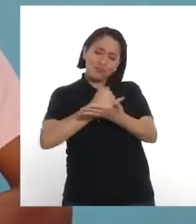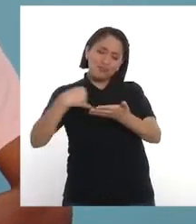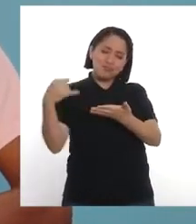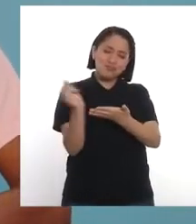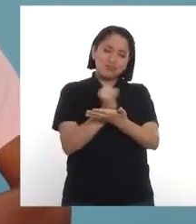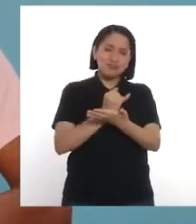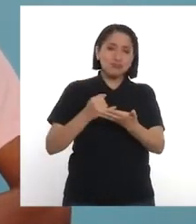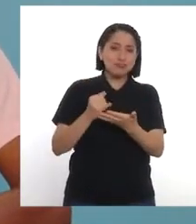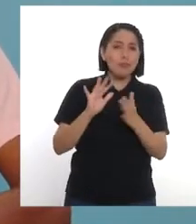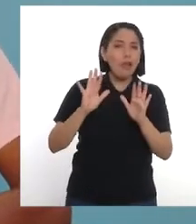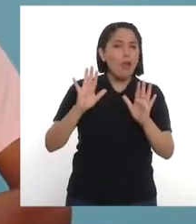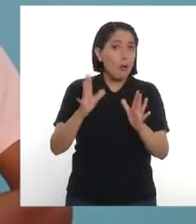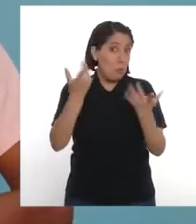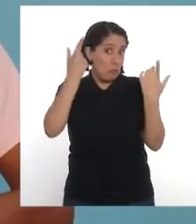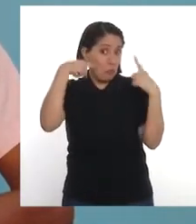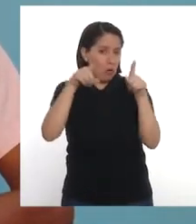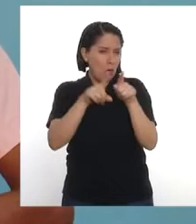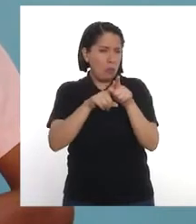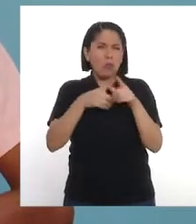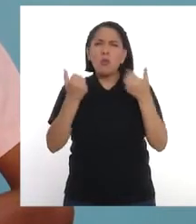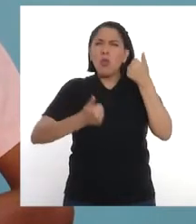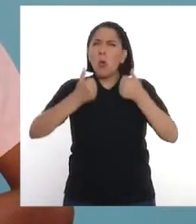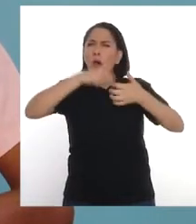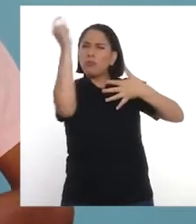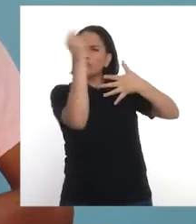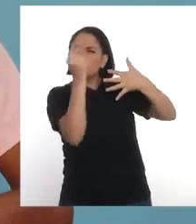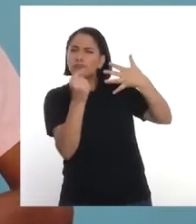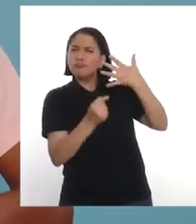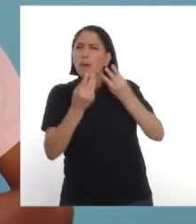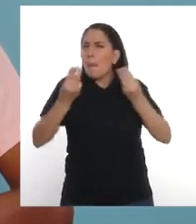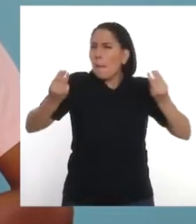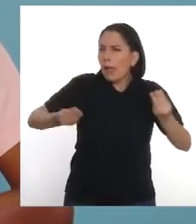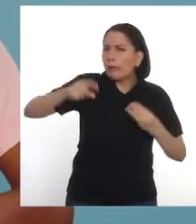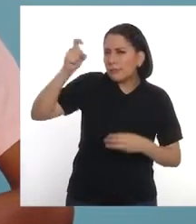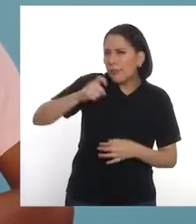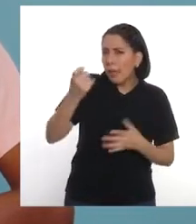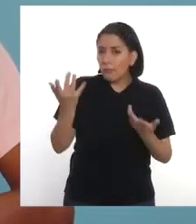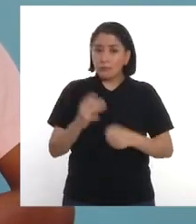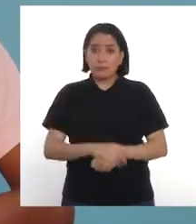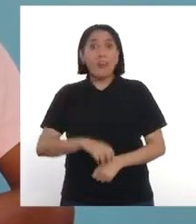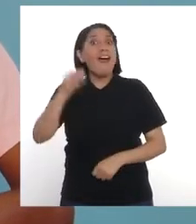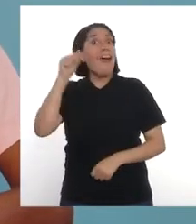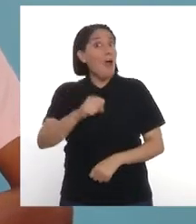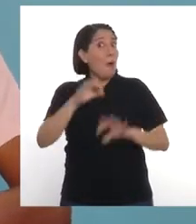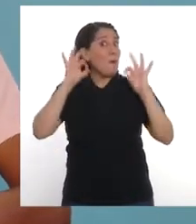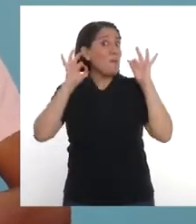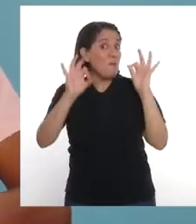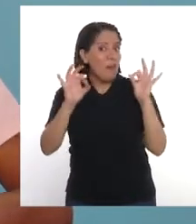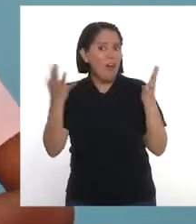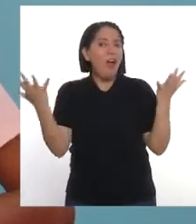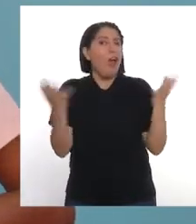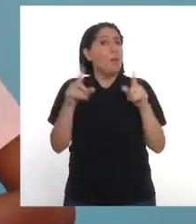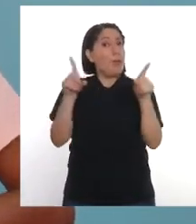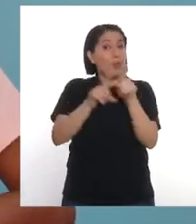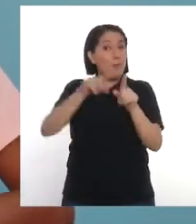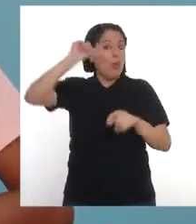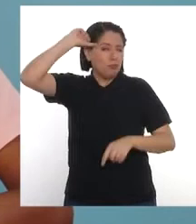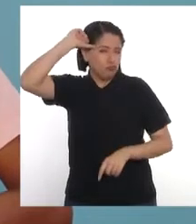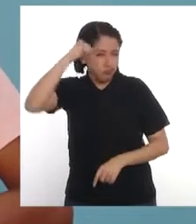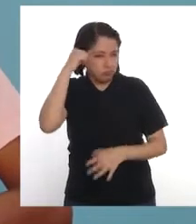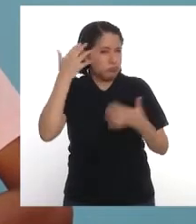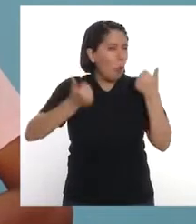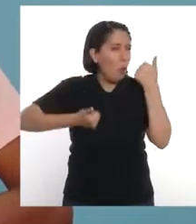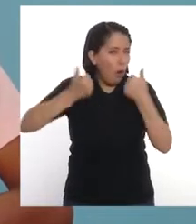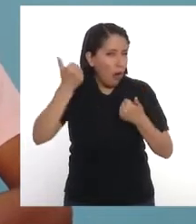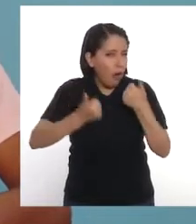creatividad. ¿Qué tal si repasamos qué materiales necesitamos para trabajar? Esa es una buena idea. Además, no olvidemos